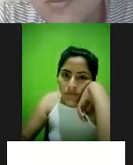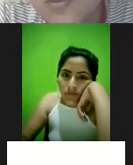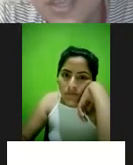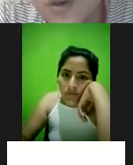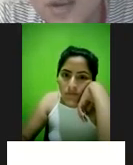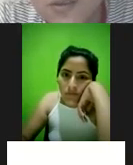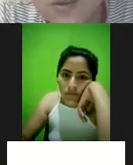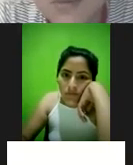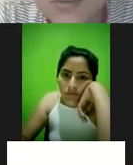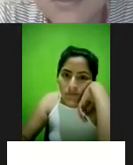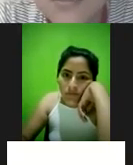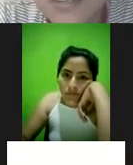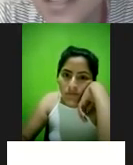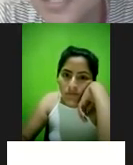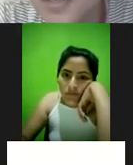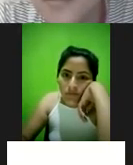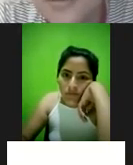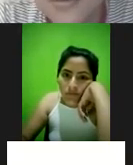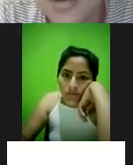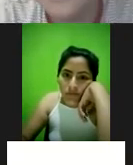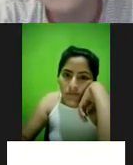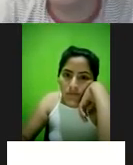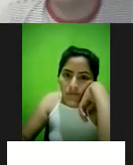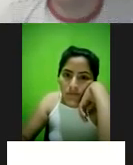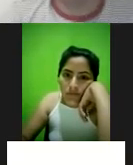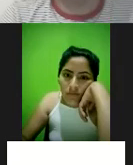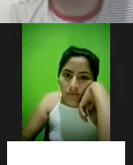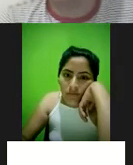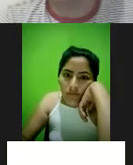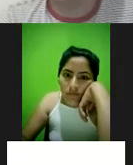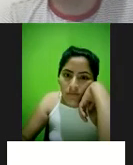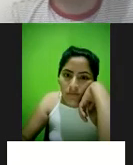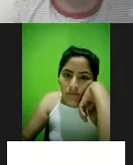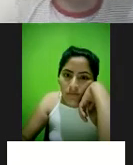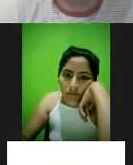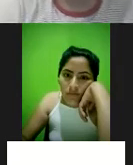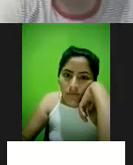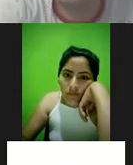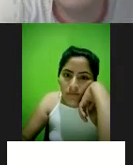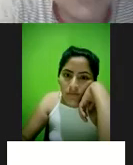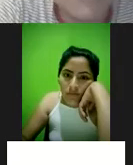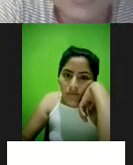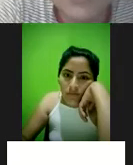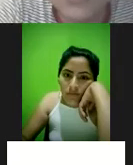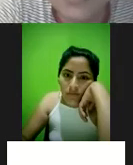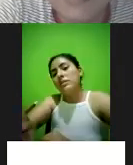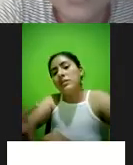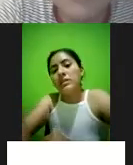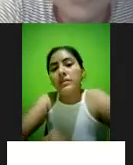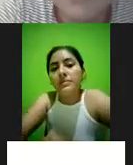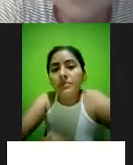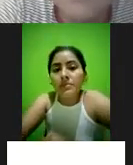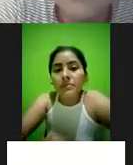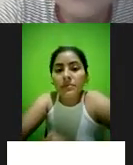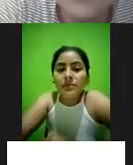Y un conjunto de órganos nos da un nivel de sistema. Ahí está muy, muy, muy similar, ¿no? O referente a lo que hace referencia